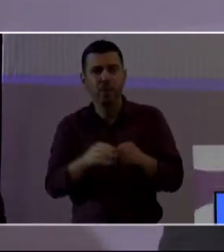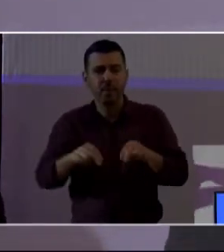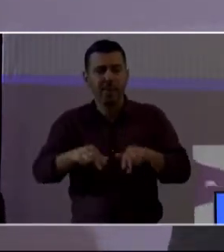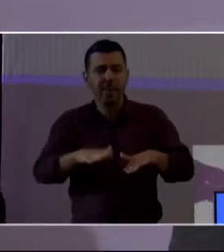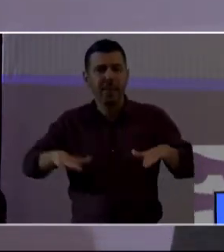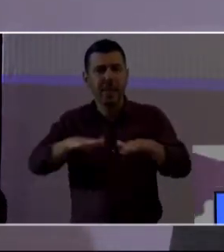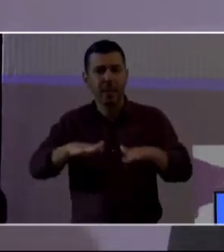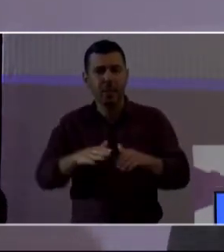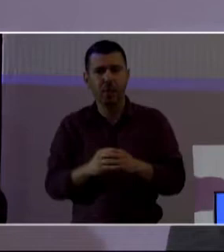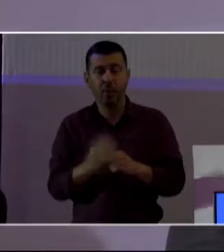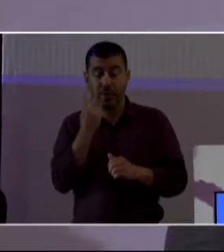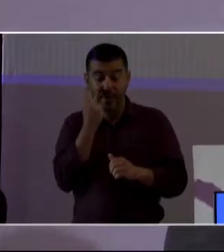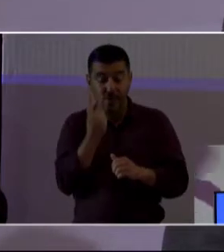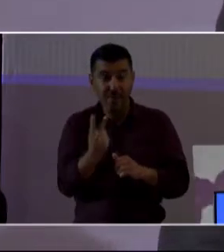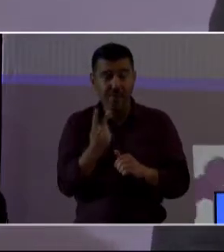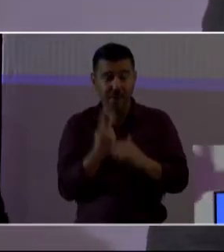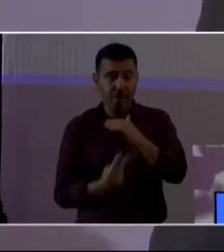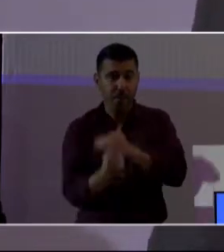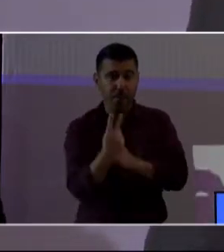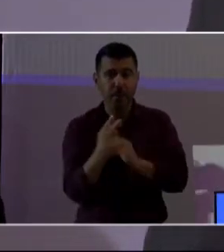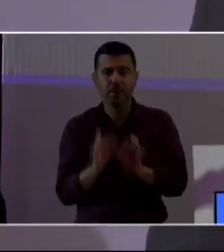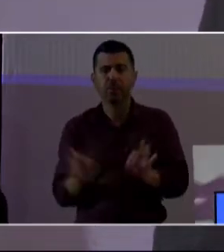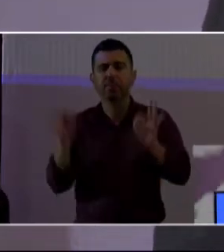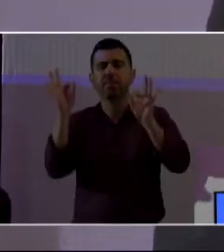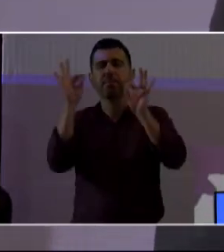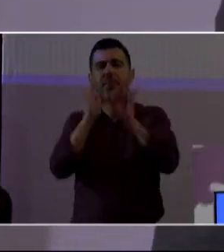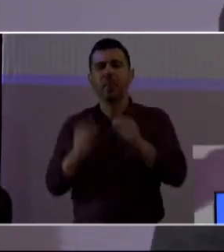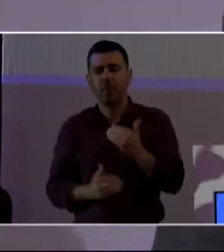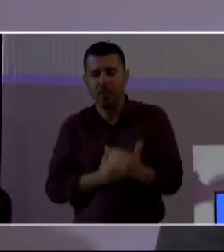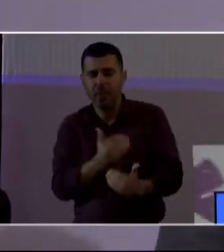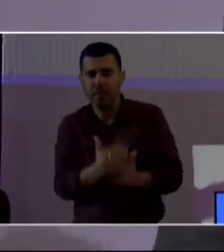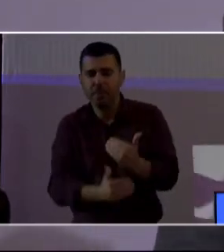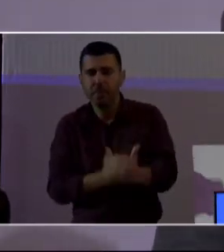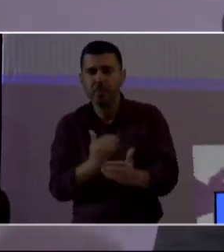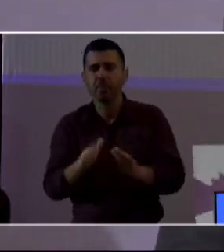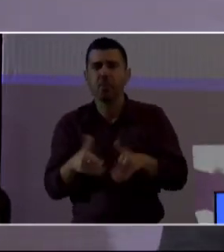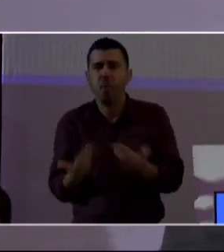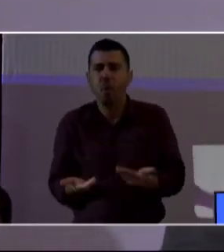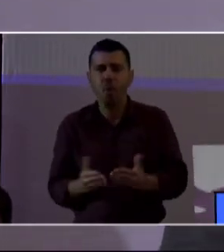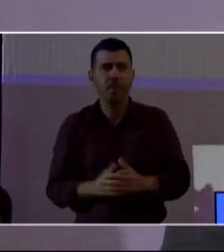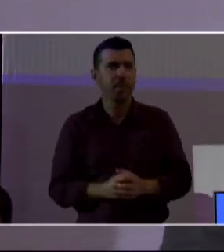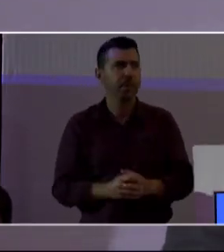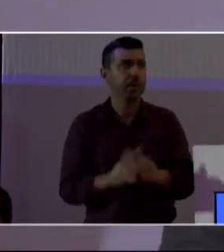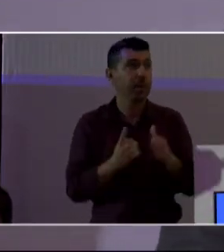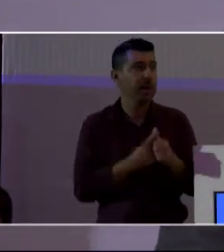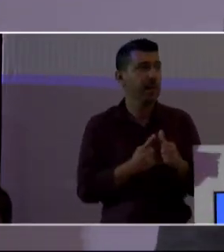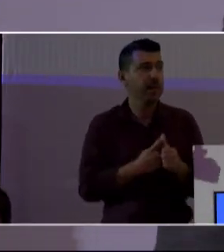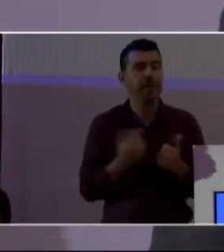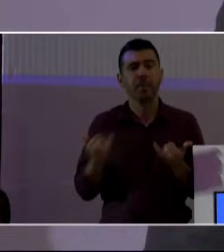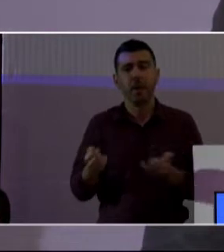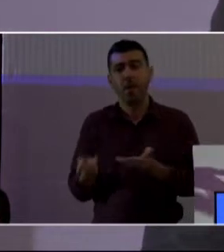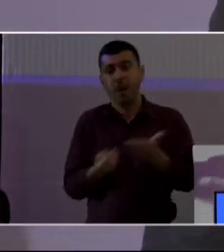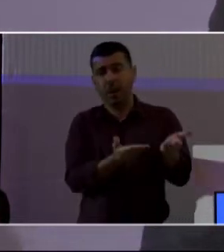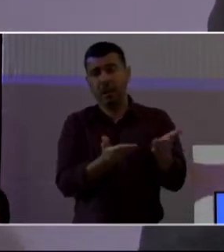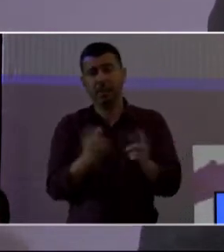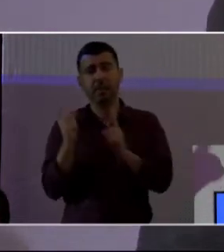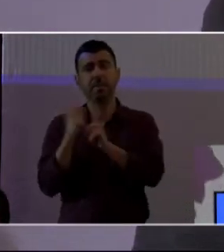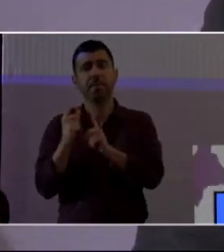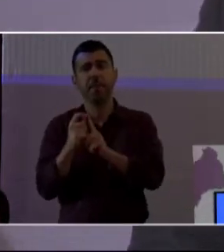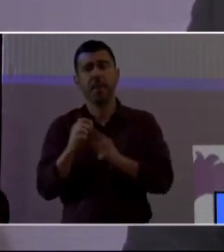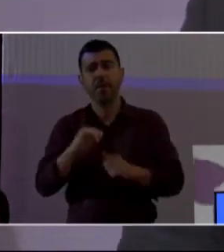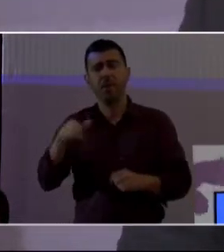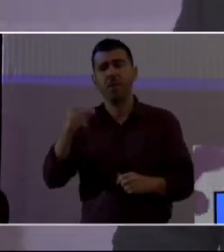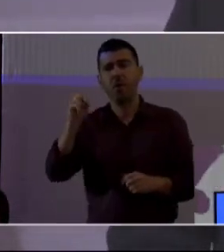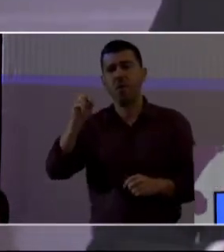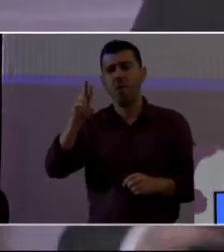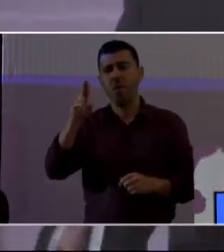la visión de cada proceso. Y por eso aquí le doy la palabra a Jorge Valen para que nos cuente un